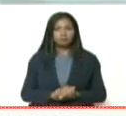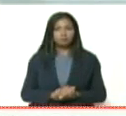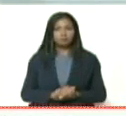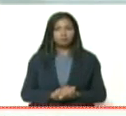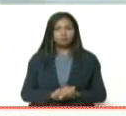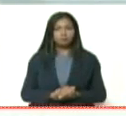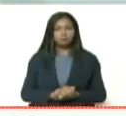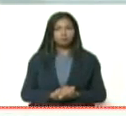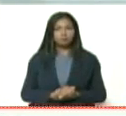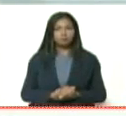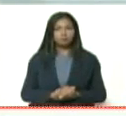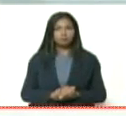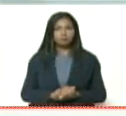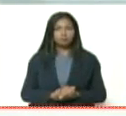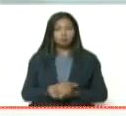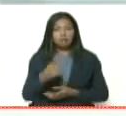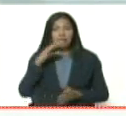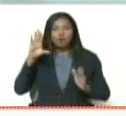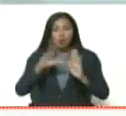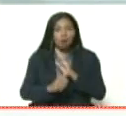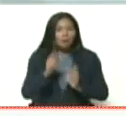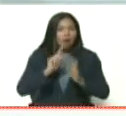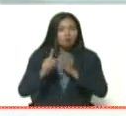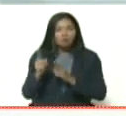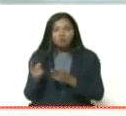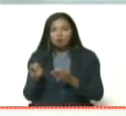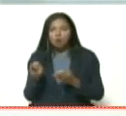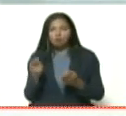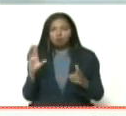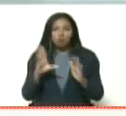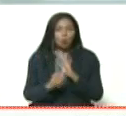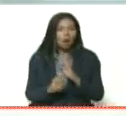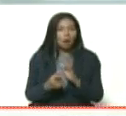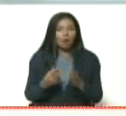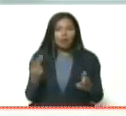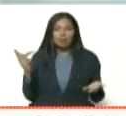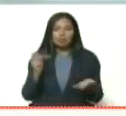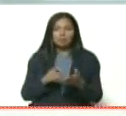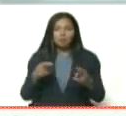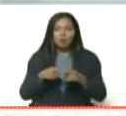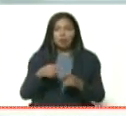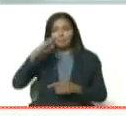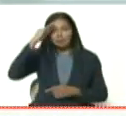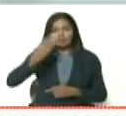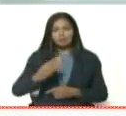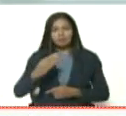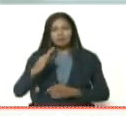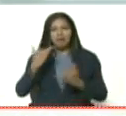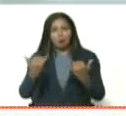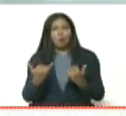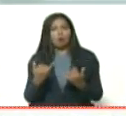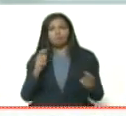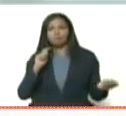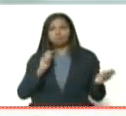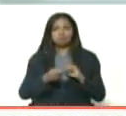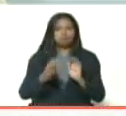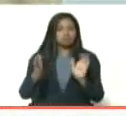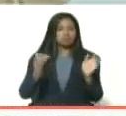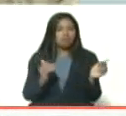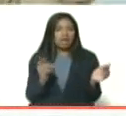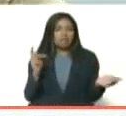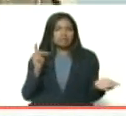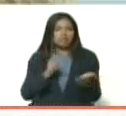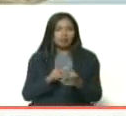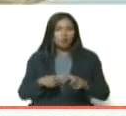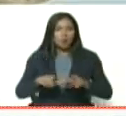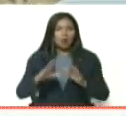¿Ah? Se las robaban los bachaqueros. Y con la entrada en la Milicia Nacional Bolivariana, las cajas ahora llegan a